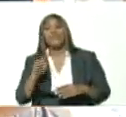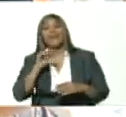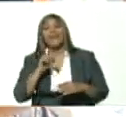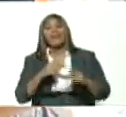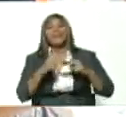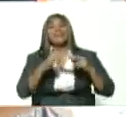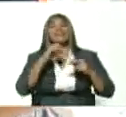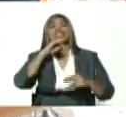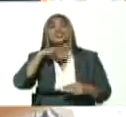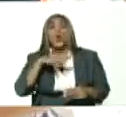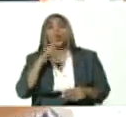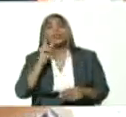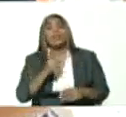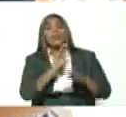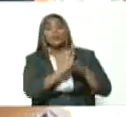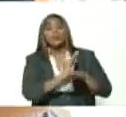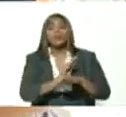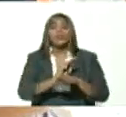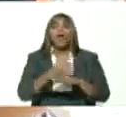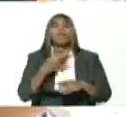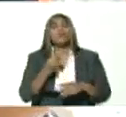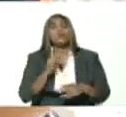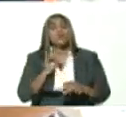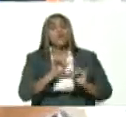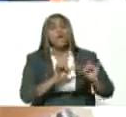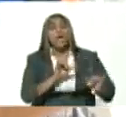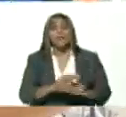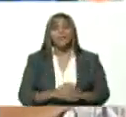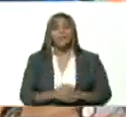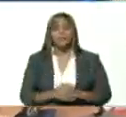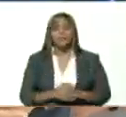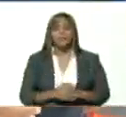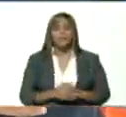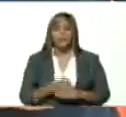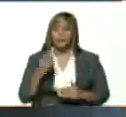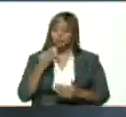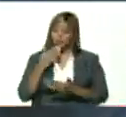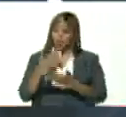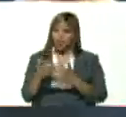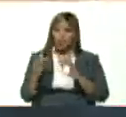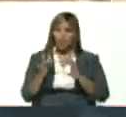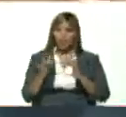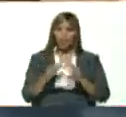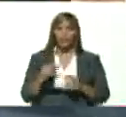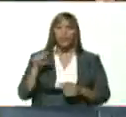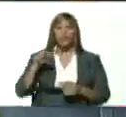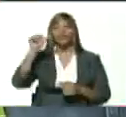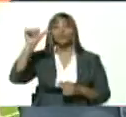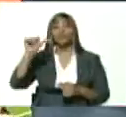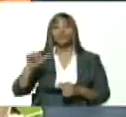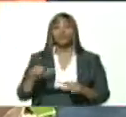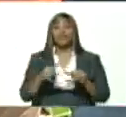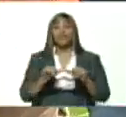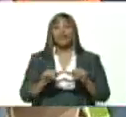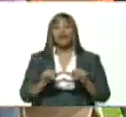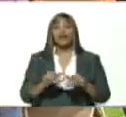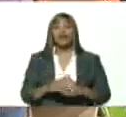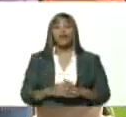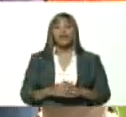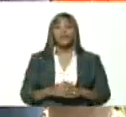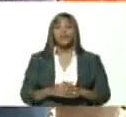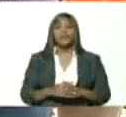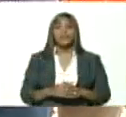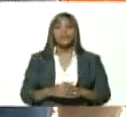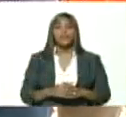todo querido por todos quienes hacemos vida acá. Okay. Muchísimas gracias. Entonces eran declaraciones del ingeniero Francisco